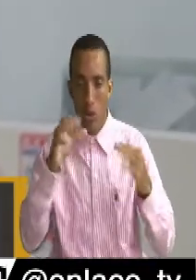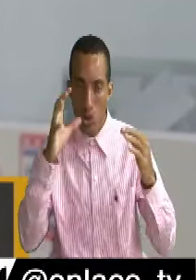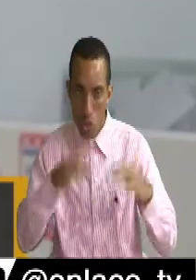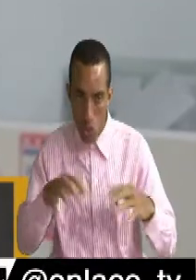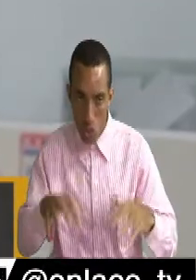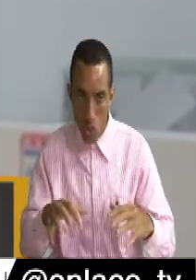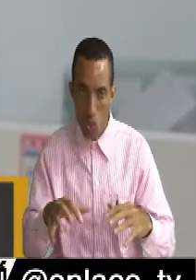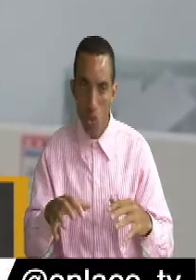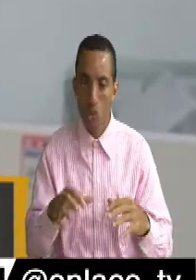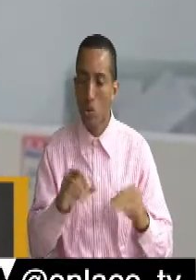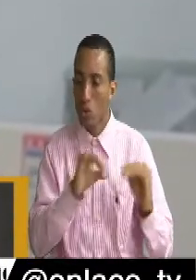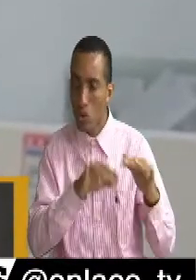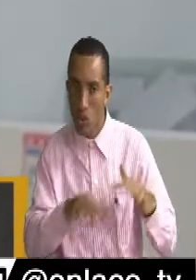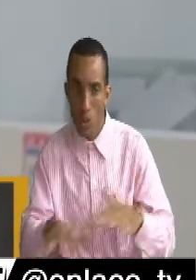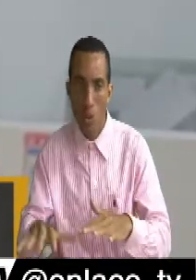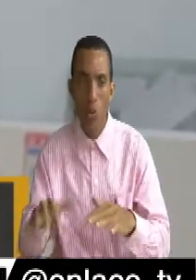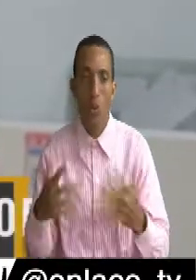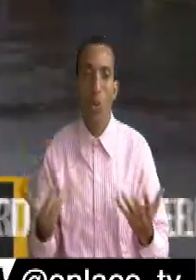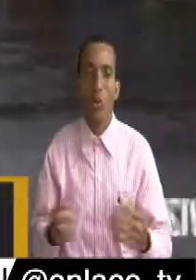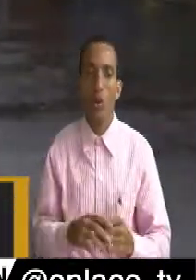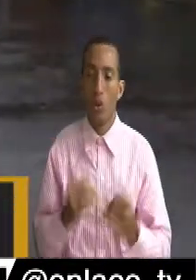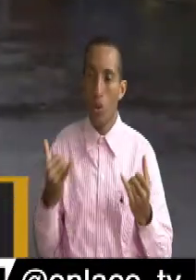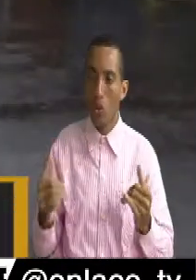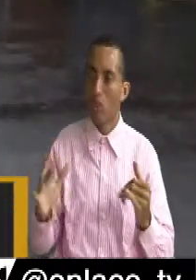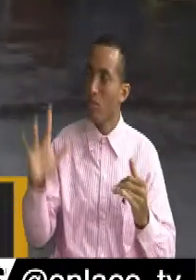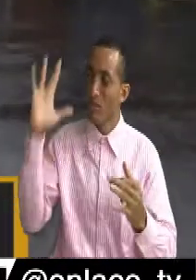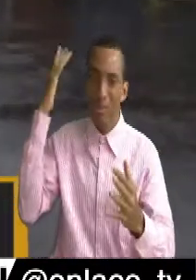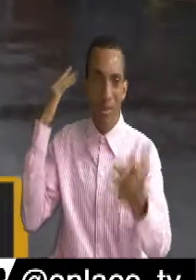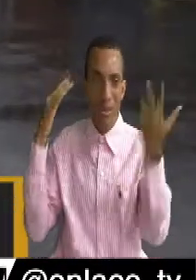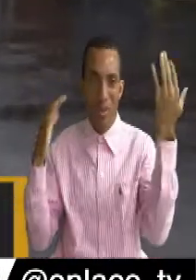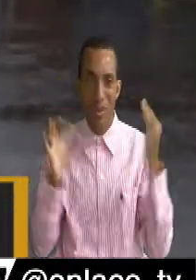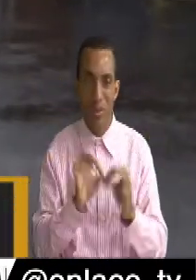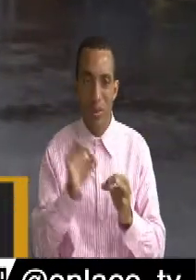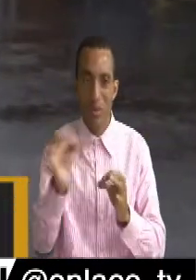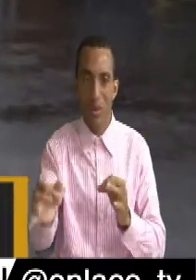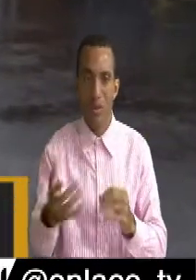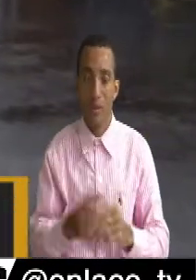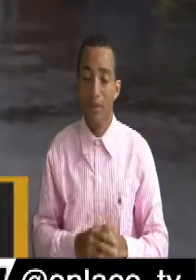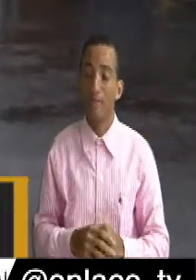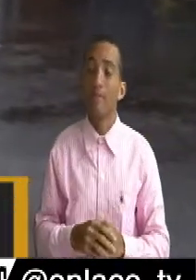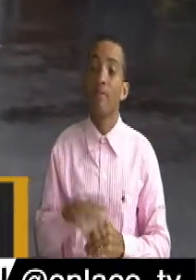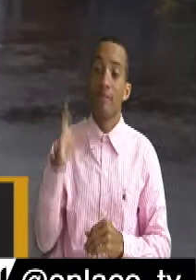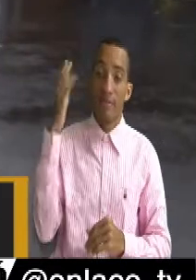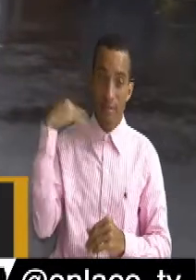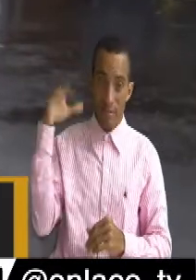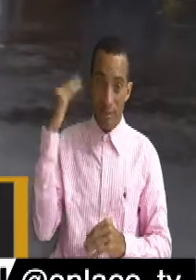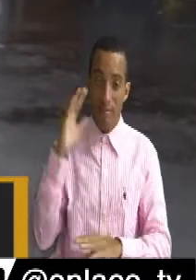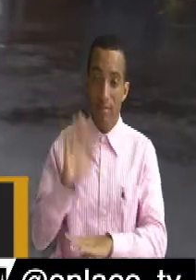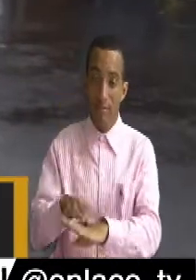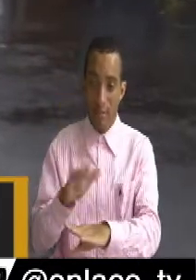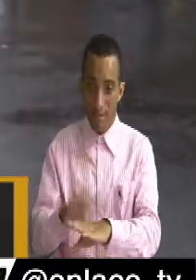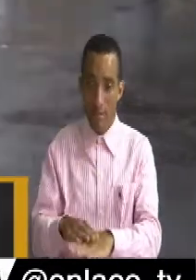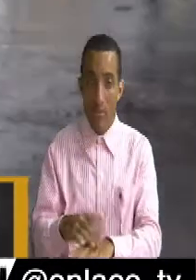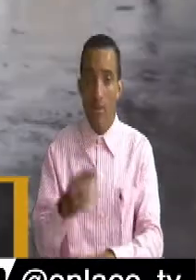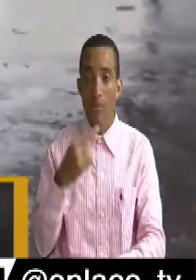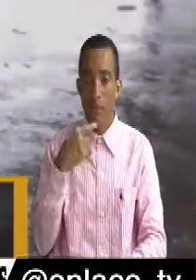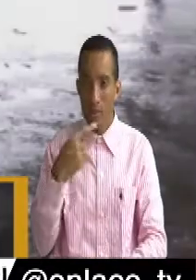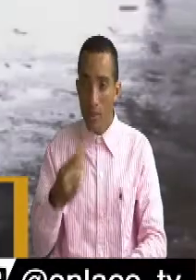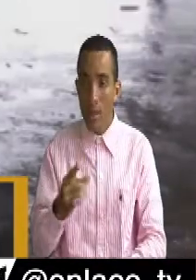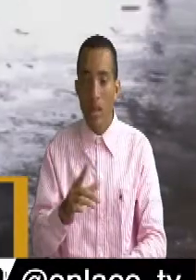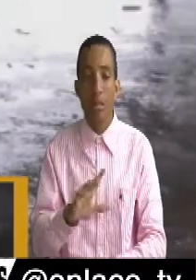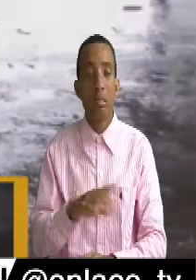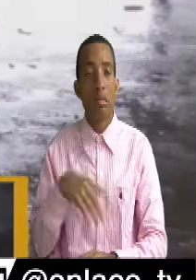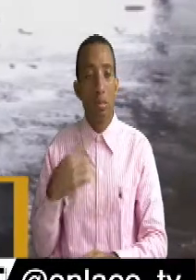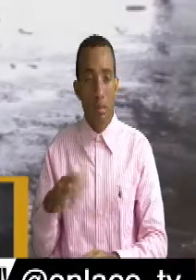de la situación, cómo se encuentra la zona rural en estos momentos. Por la alerta roja decretada desde este miércoles en el municipio, se adelantan visitas técnicas